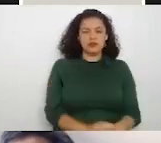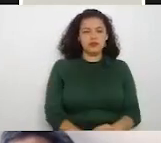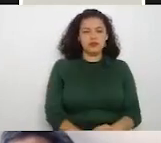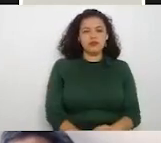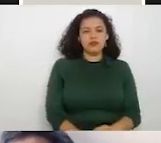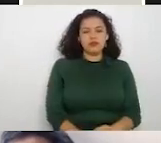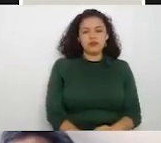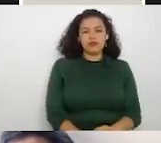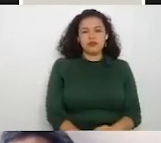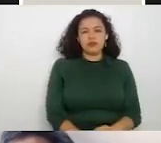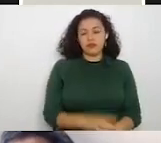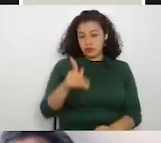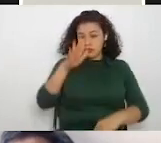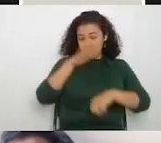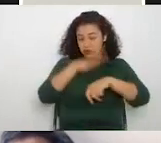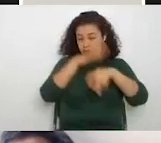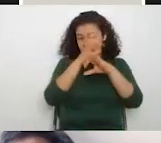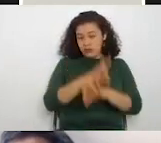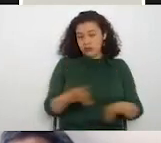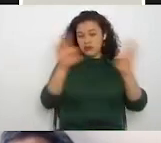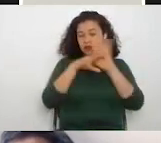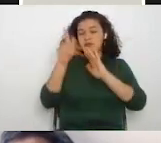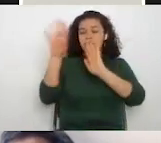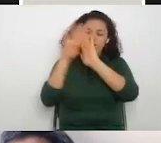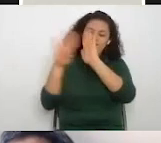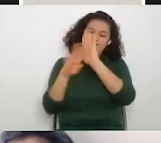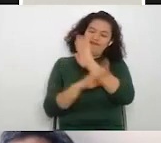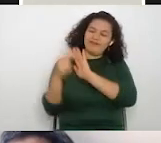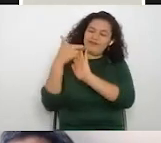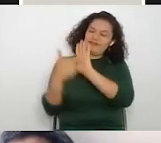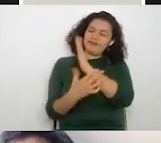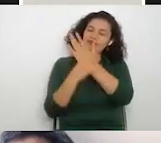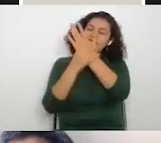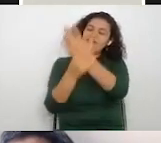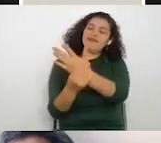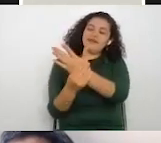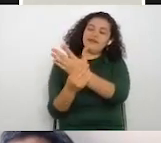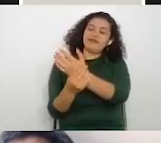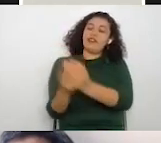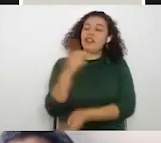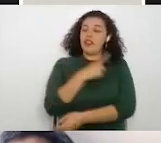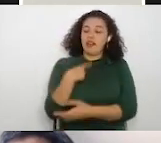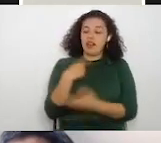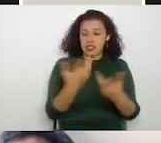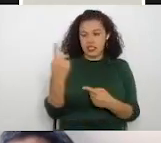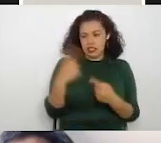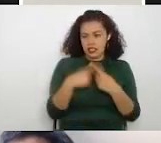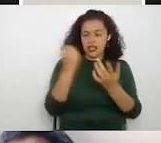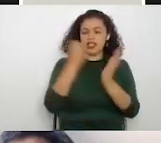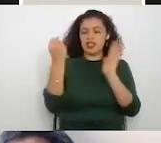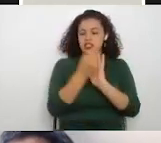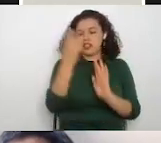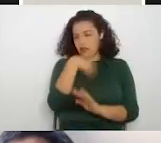pero primordialmente con los lineamientos. En los lineamientos van a establecer qué deben hacer, qué sellos deben de